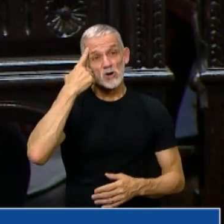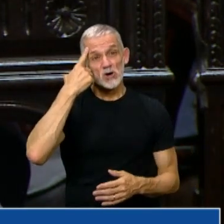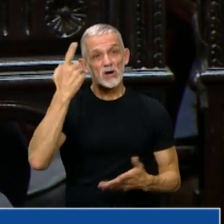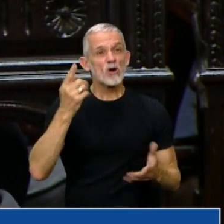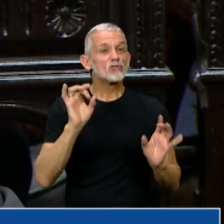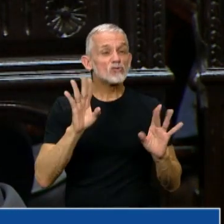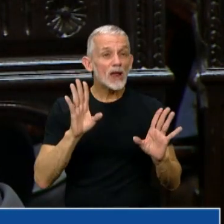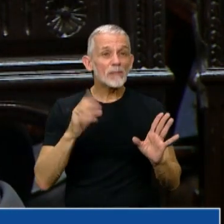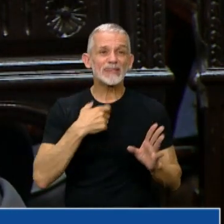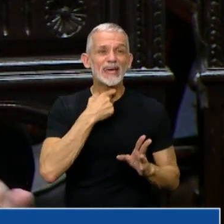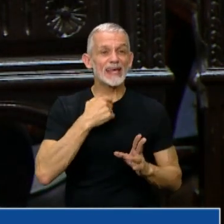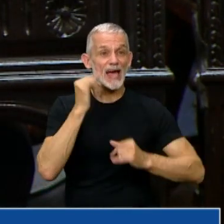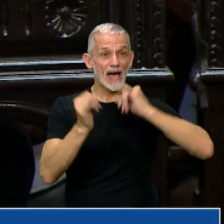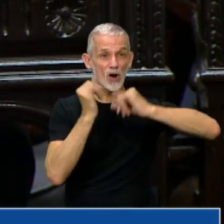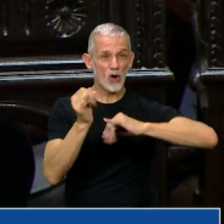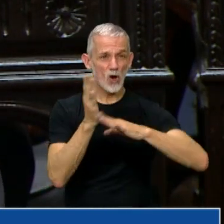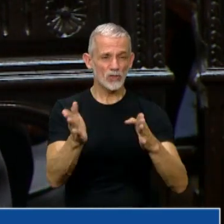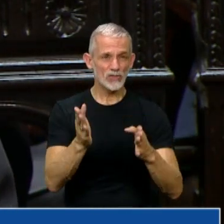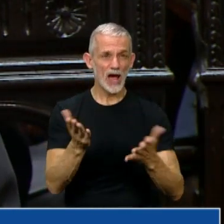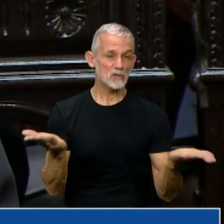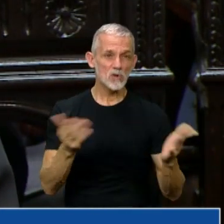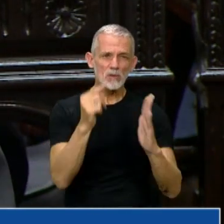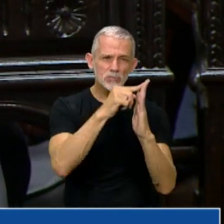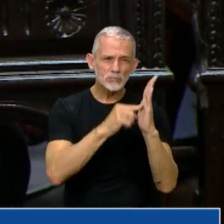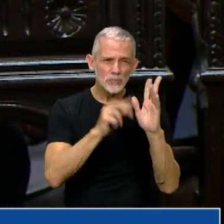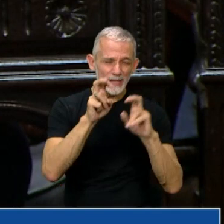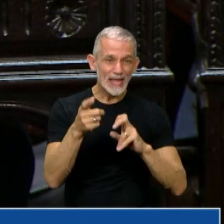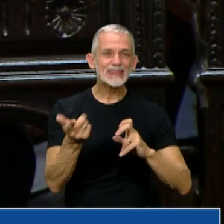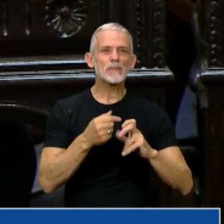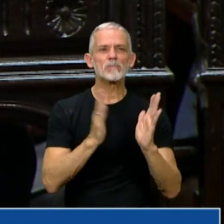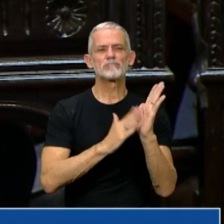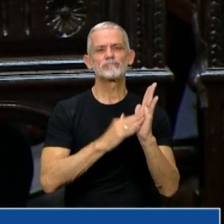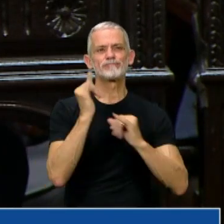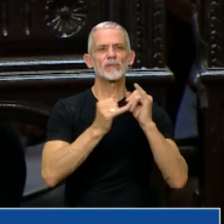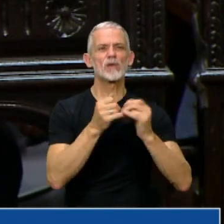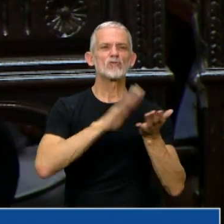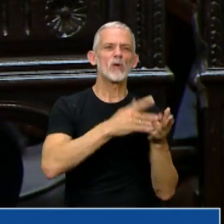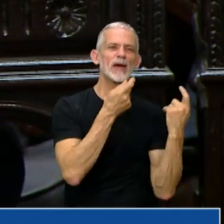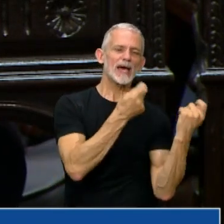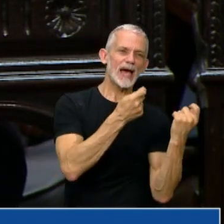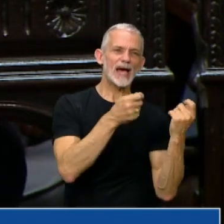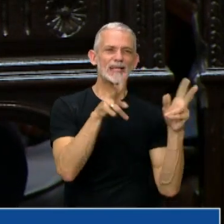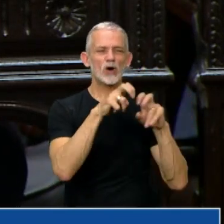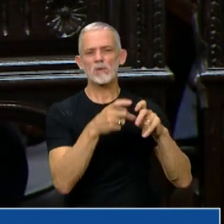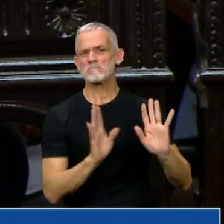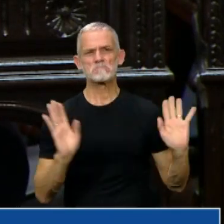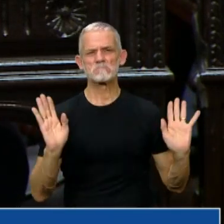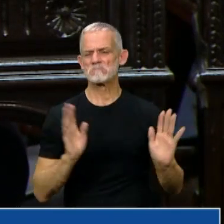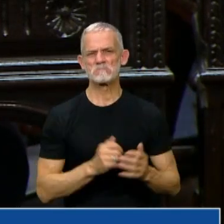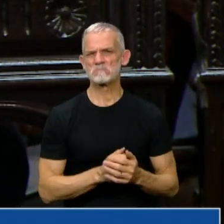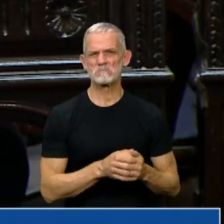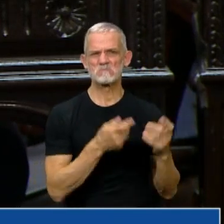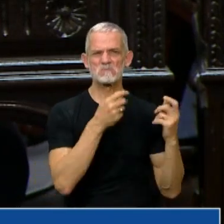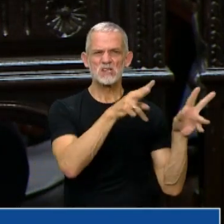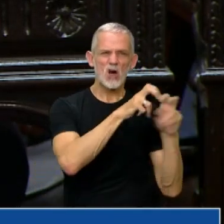que solamente quería expresar con todas estas cuestiones que el argumento del déficit fiscal no es un argumento